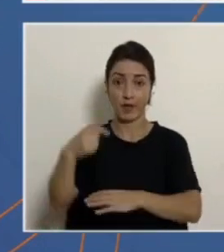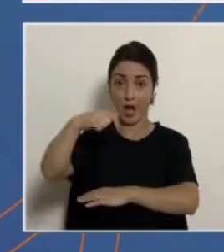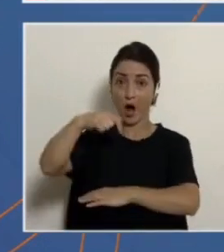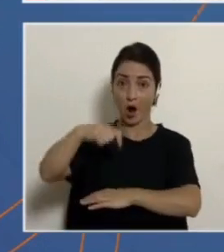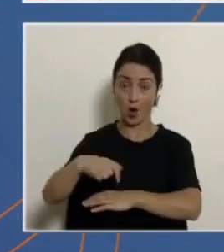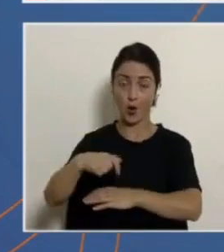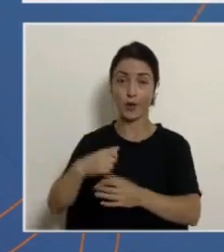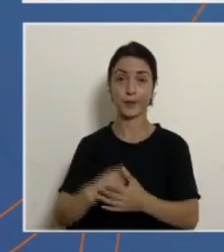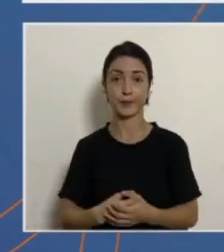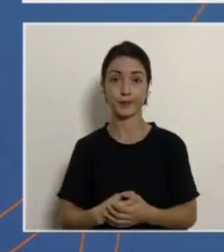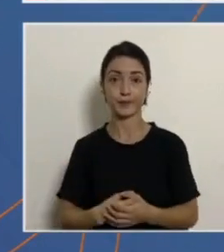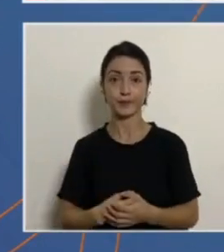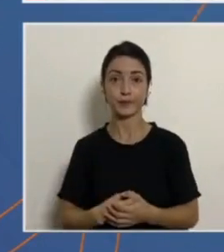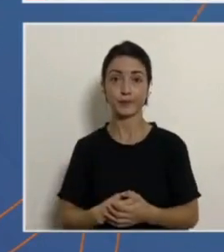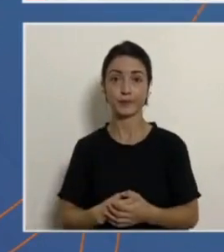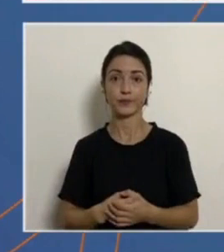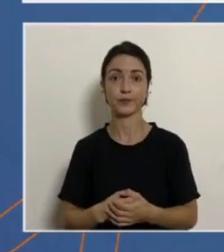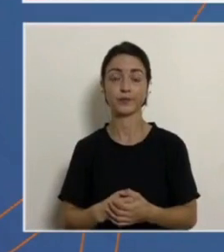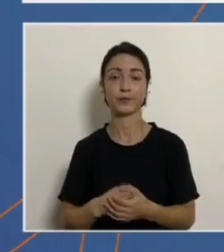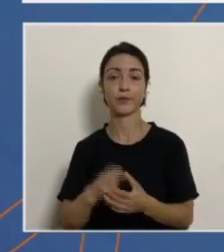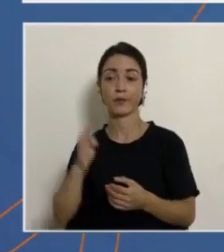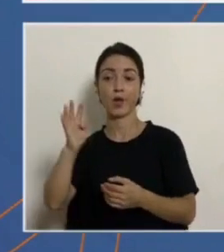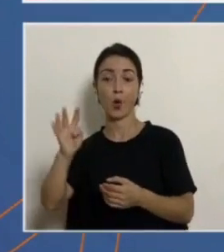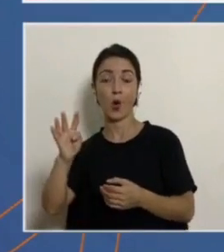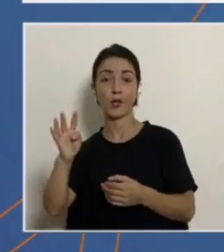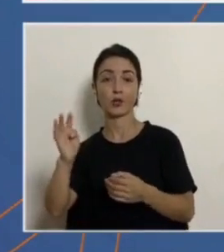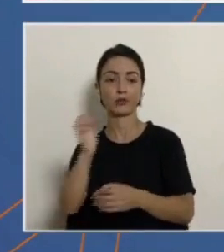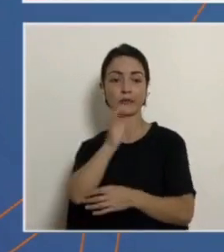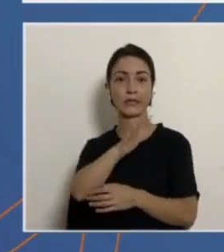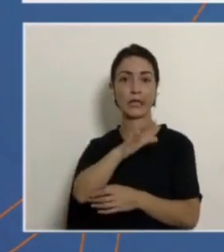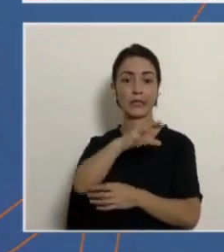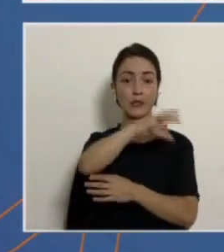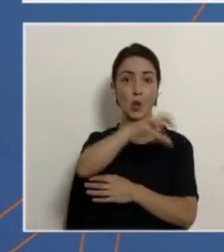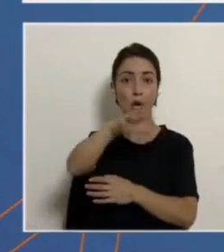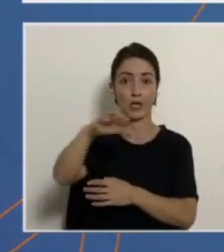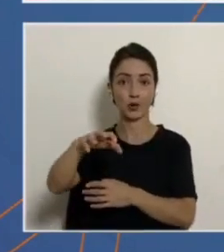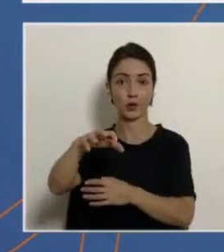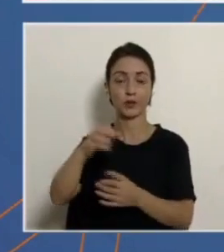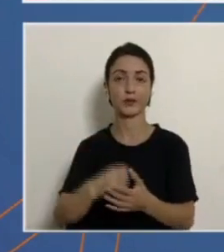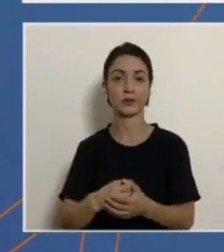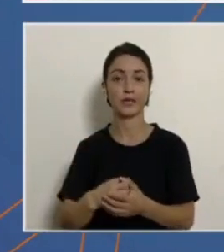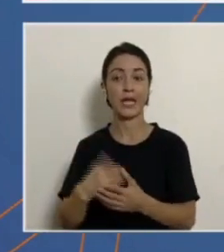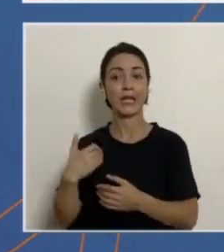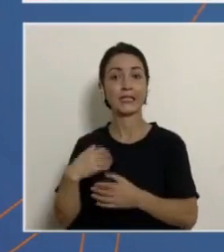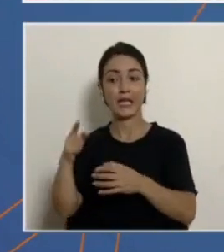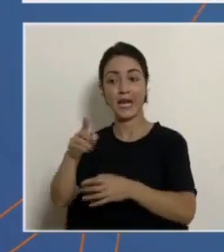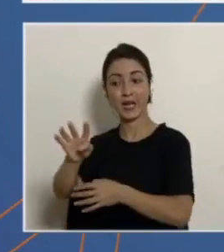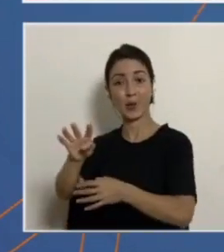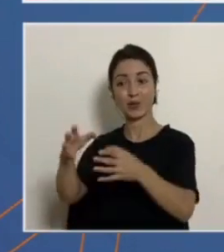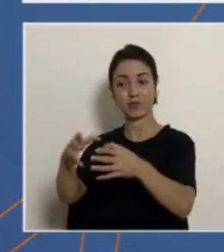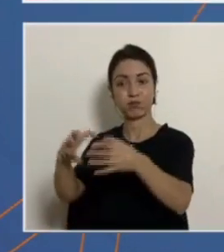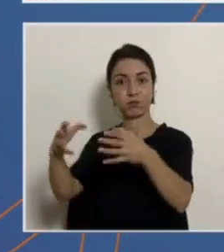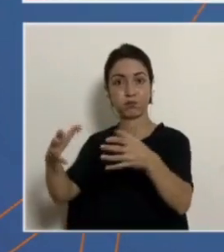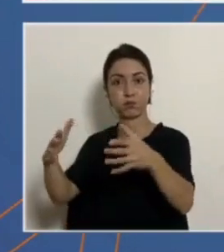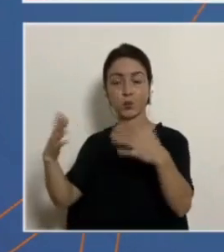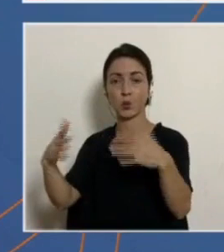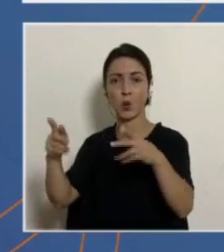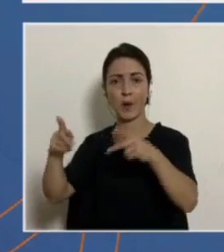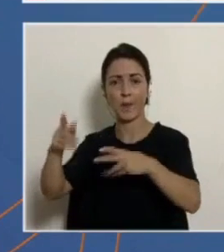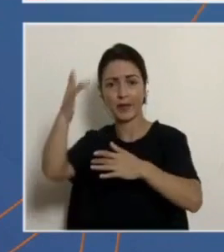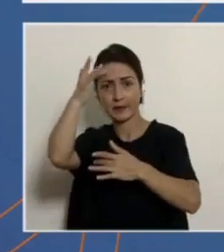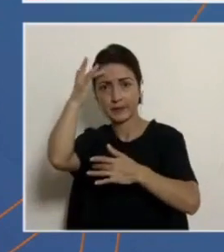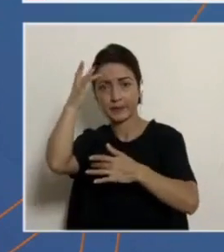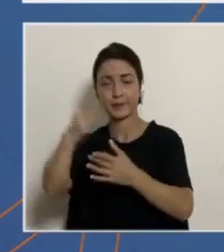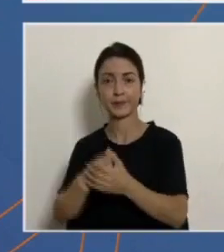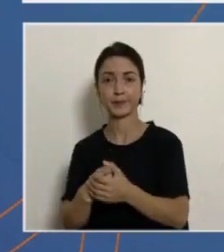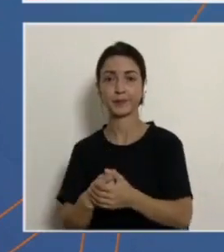que cuatro de cada cinco cantones presenta un incremento importante de casos a nivel